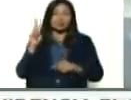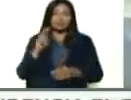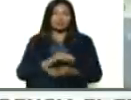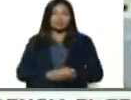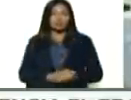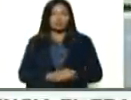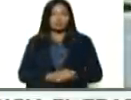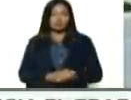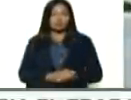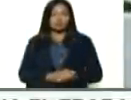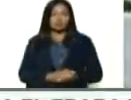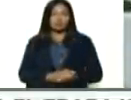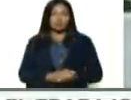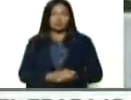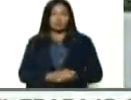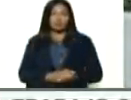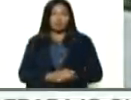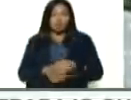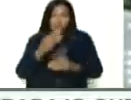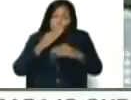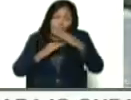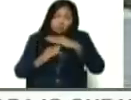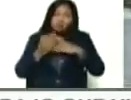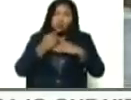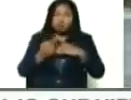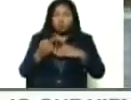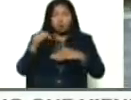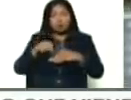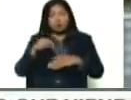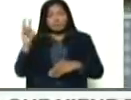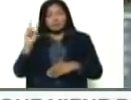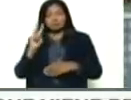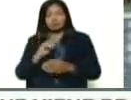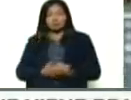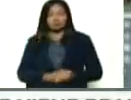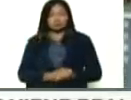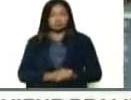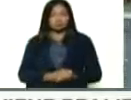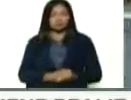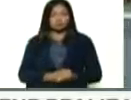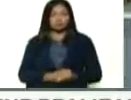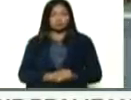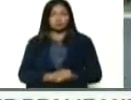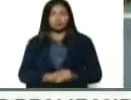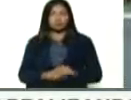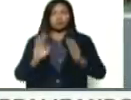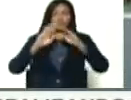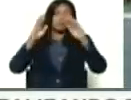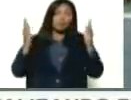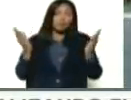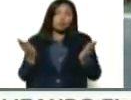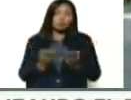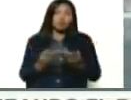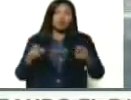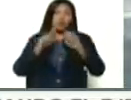humildemente lo digo con mucha humildad pero es una gran verdad récord mundial